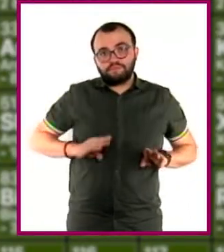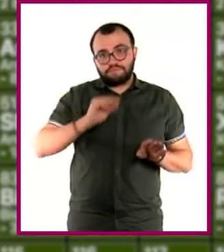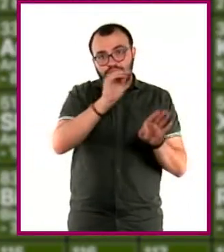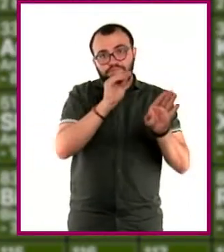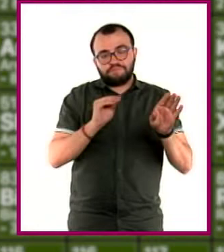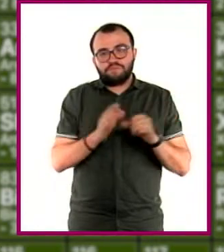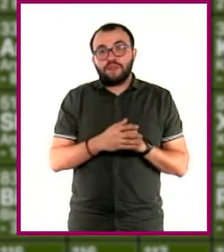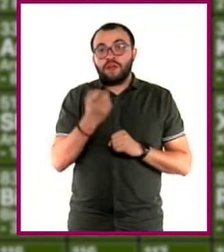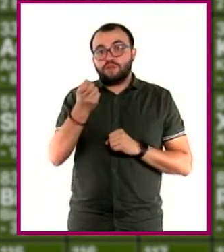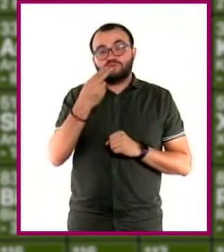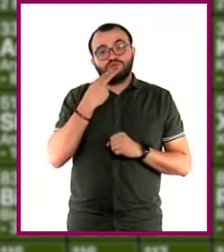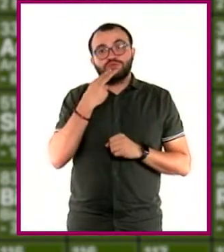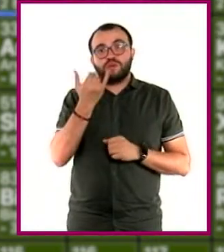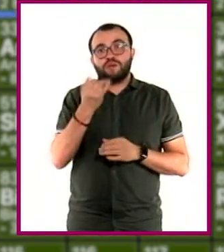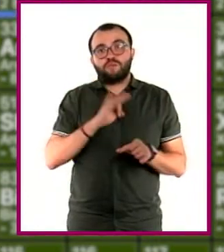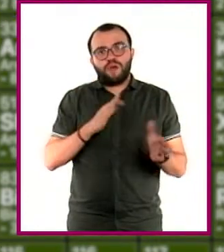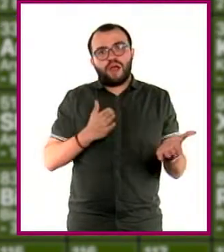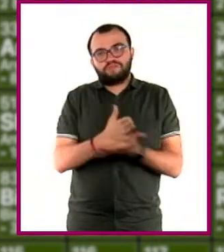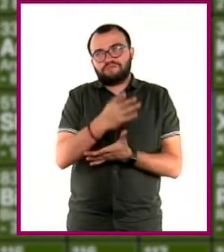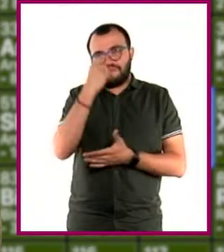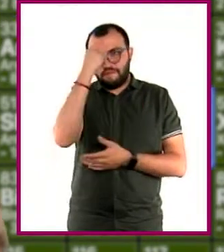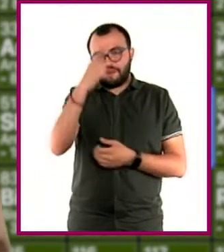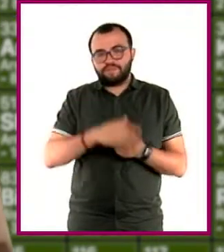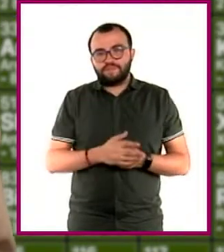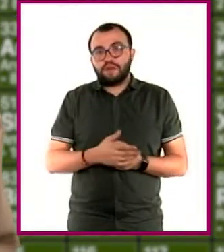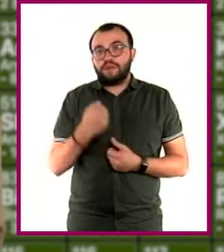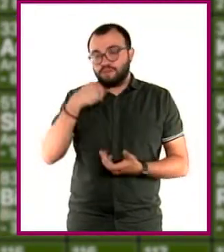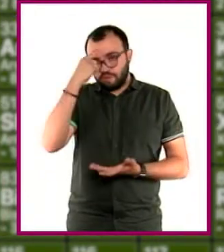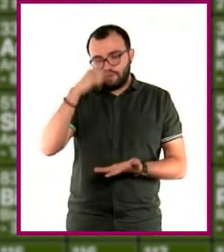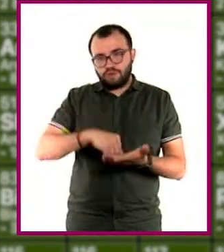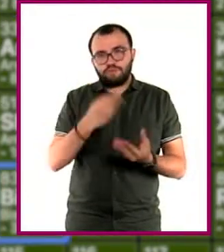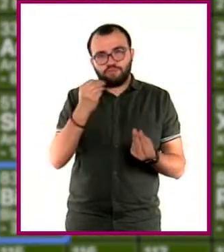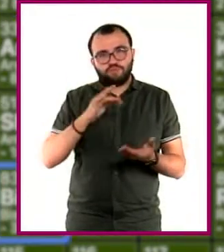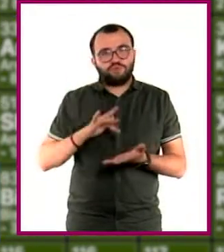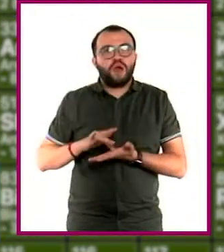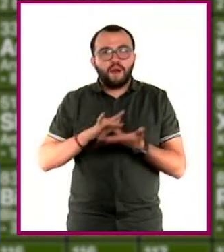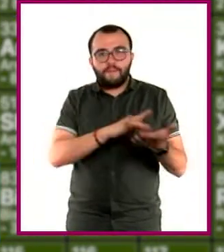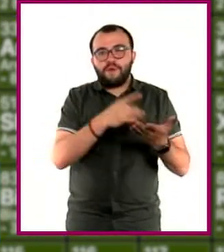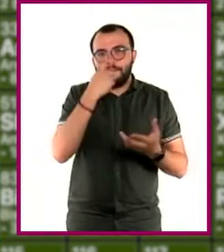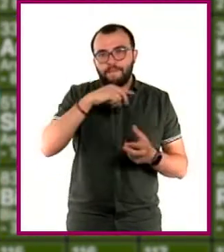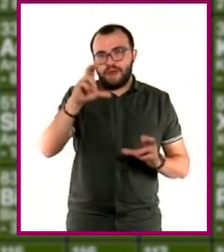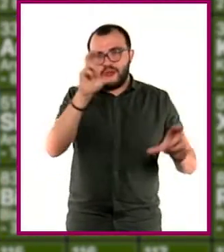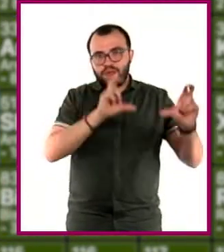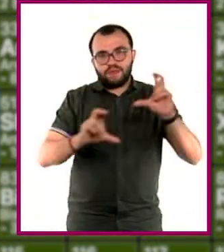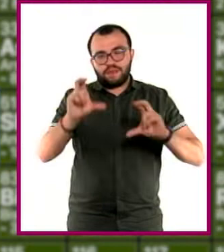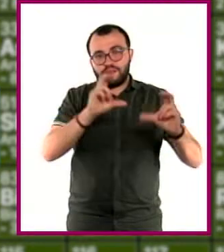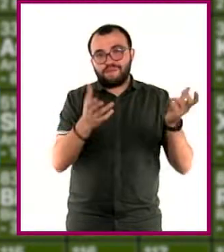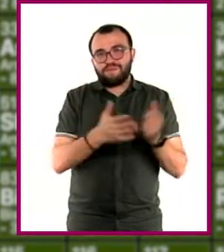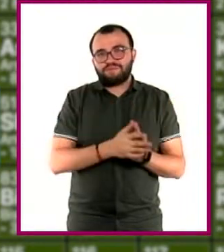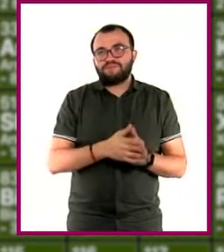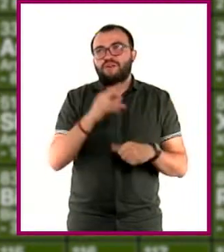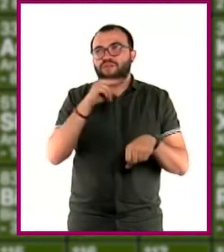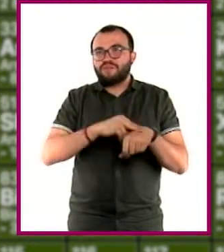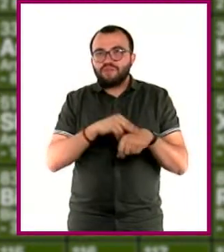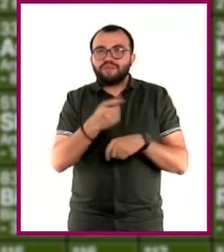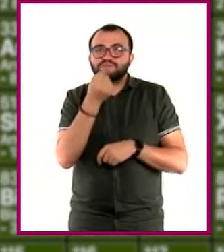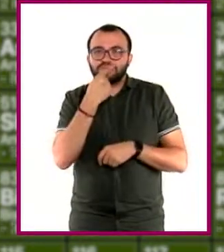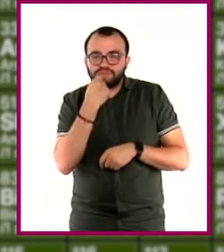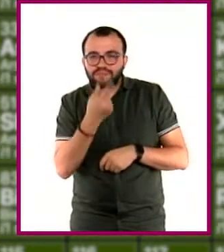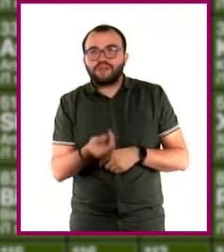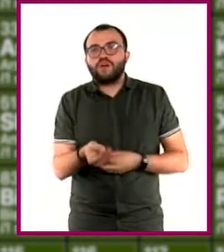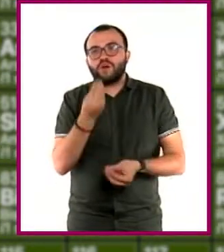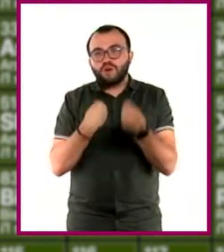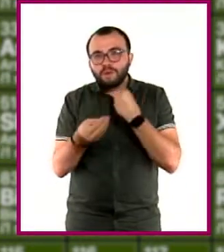útil y accesible. Imagino ha de ser de gran apoyo para los químicos en todas sus ramas: farmacología,